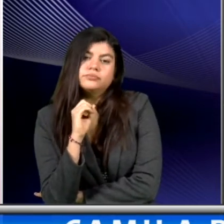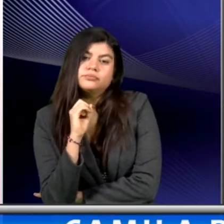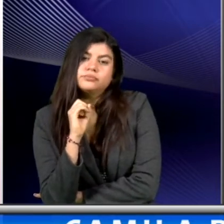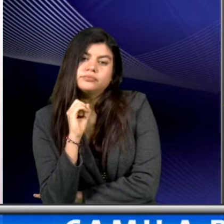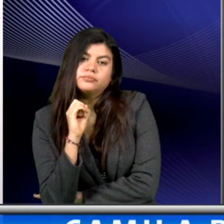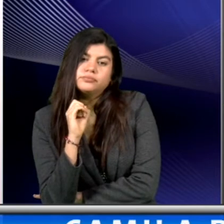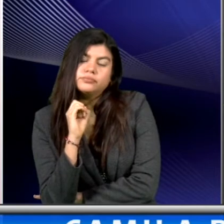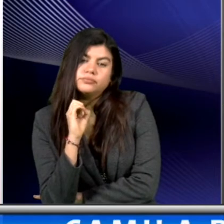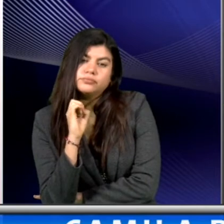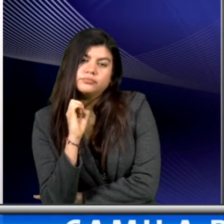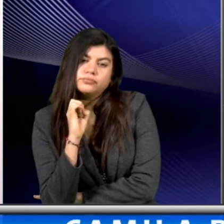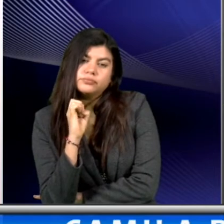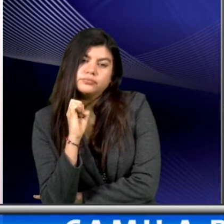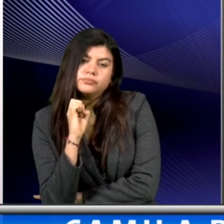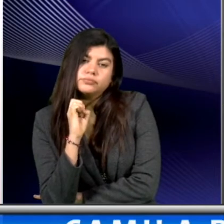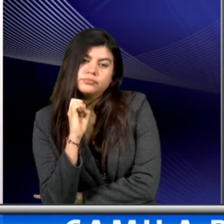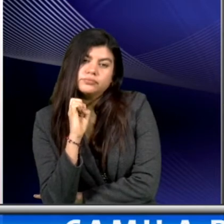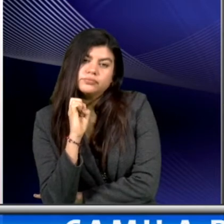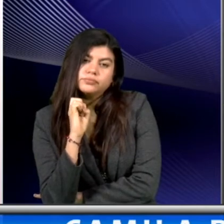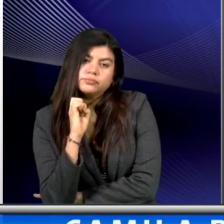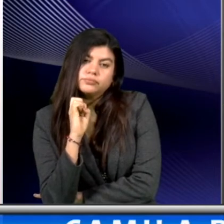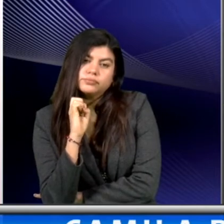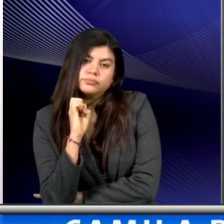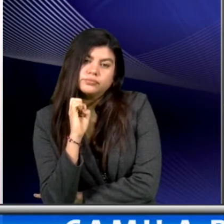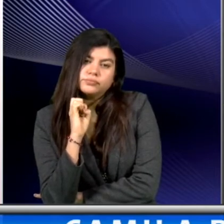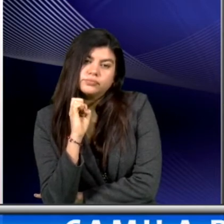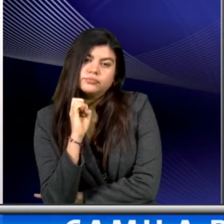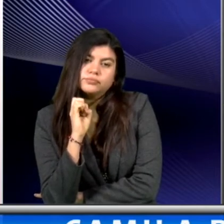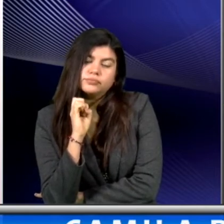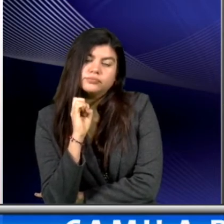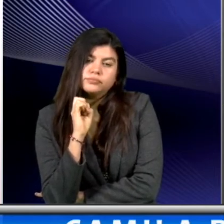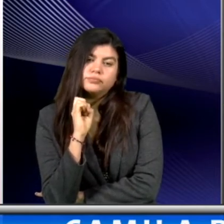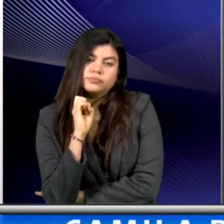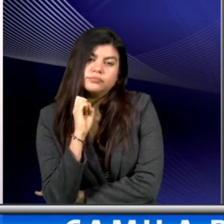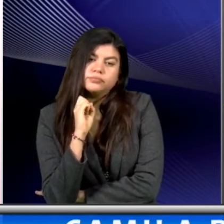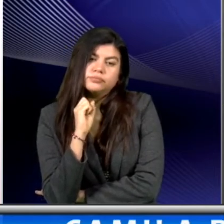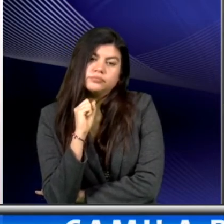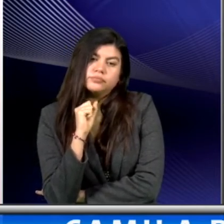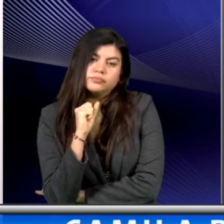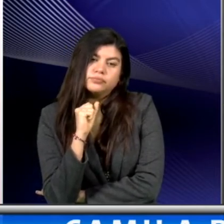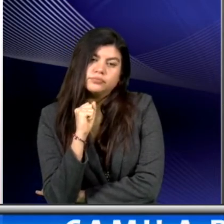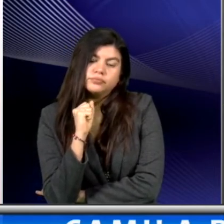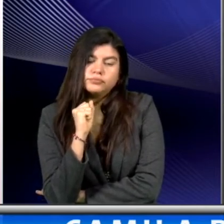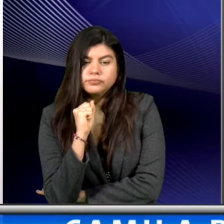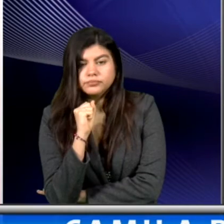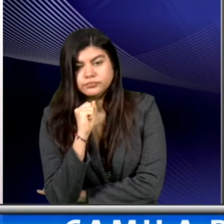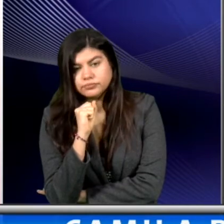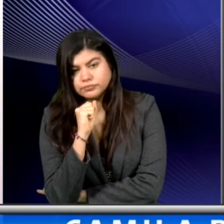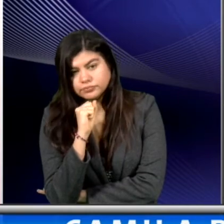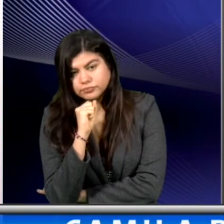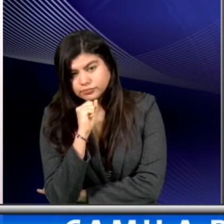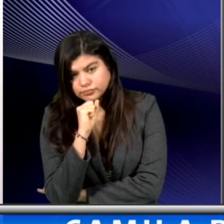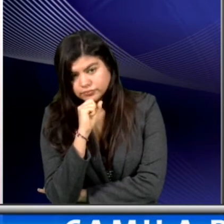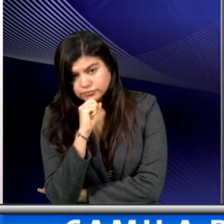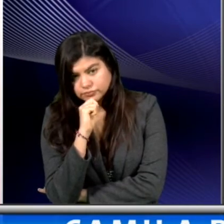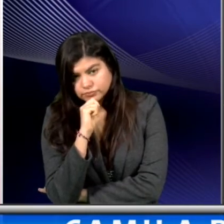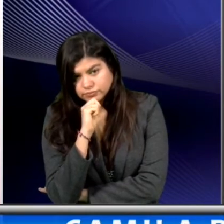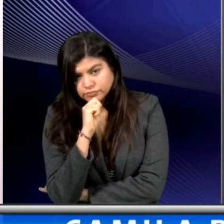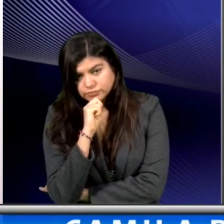Hay personas que a lo mejor pueden iniciar un consumo experimental y ocasional y no generar gran impacto en